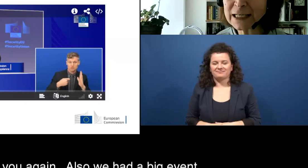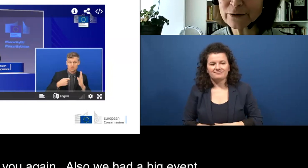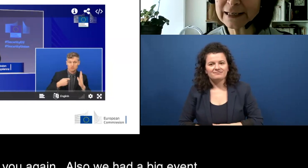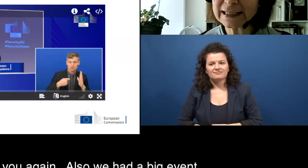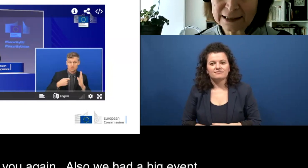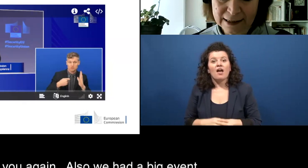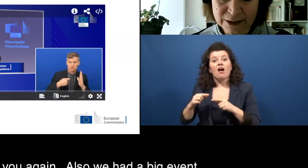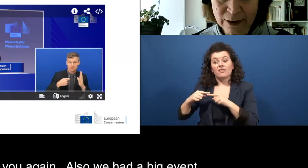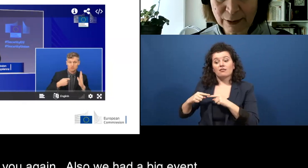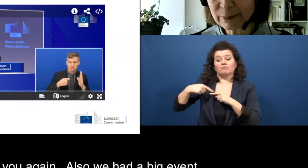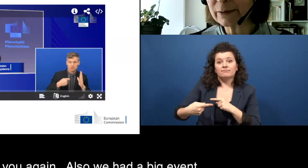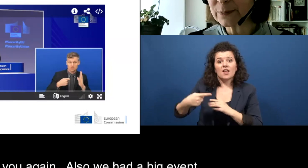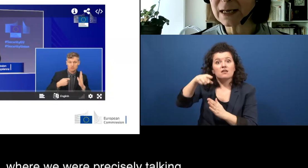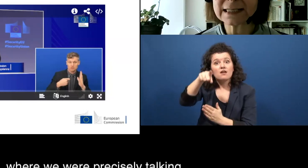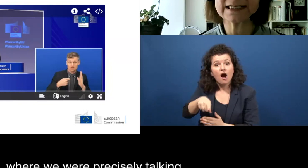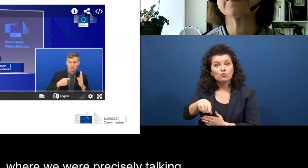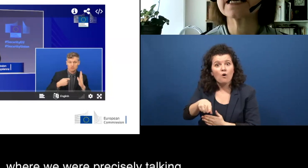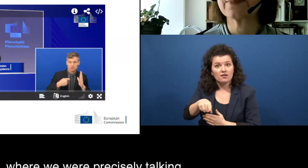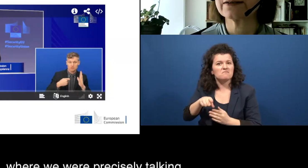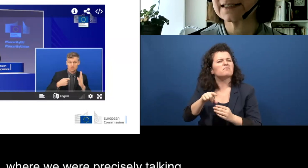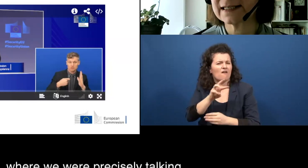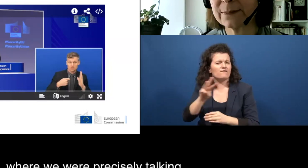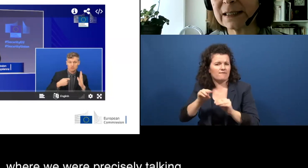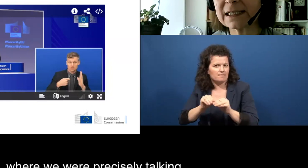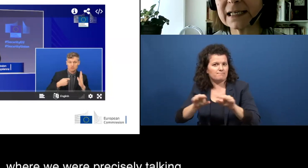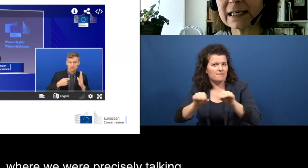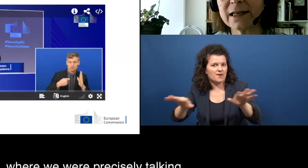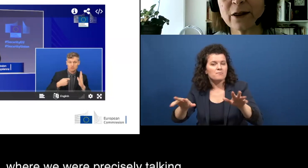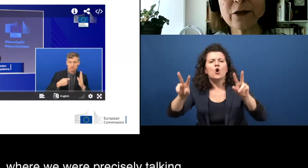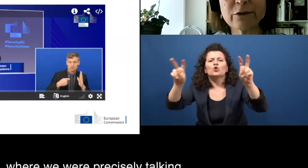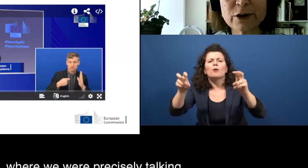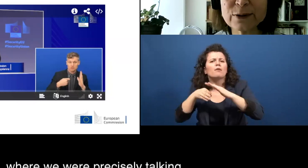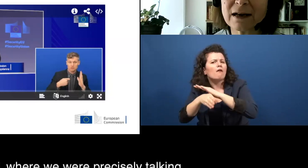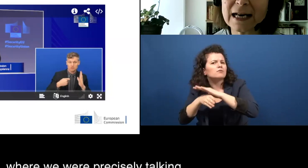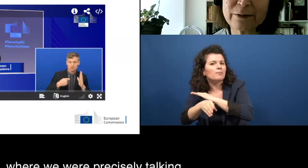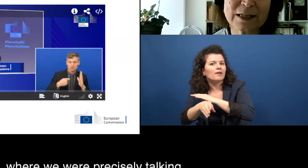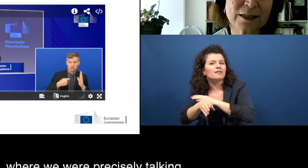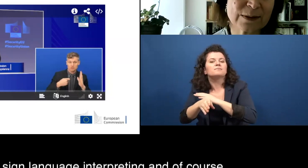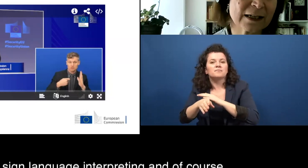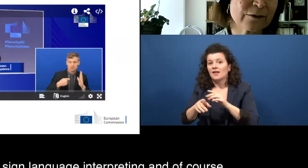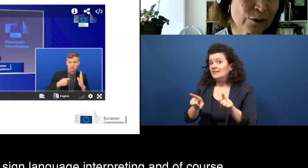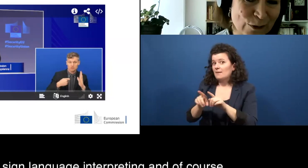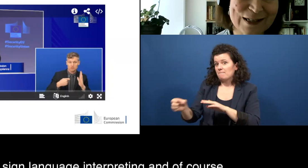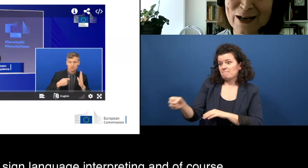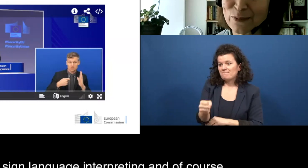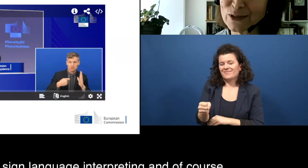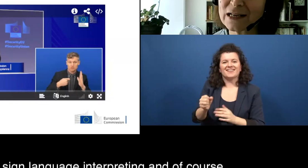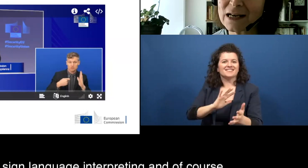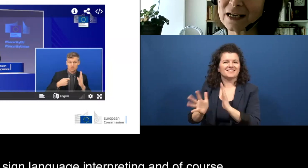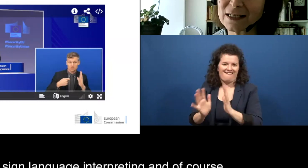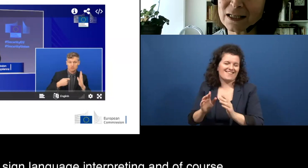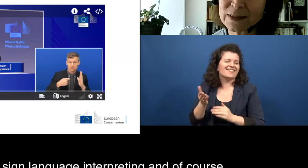Y en enero también tuvimos un evento bastante grande donde hablamos acerca de accesibilidad a